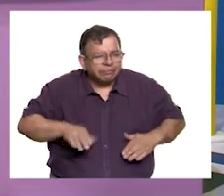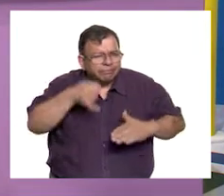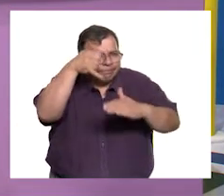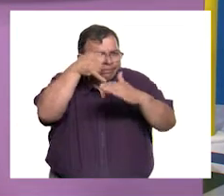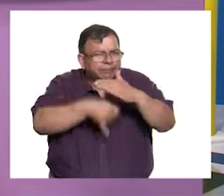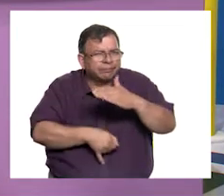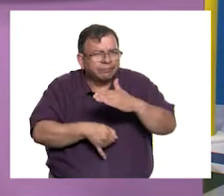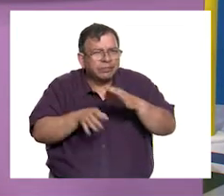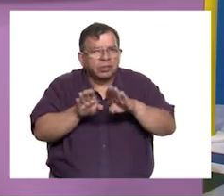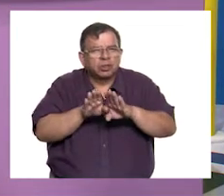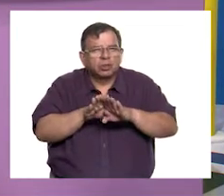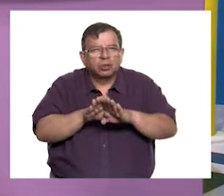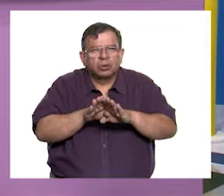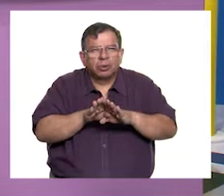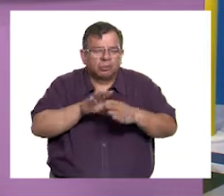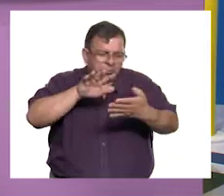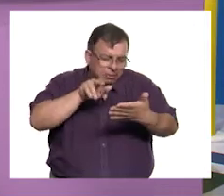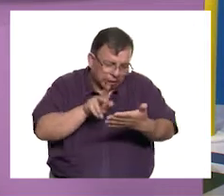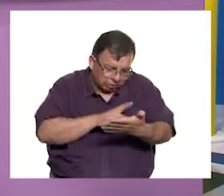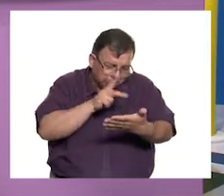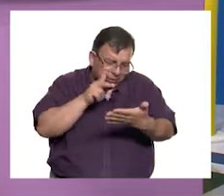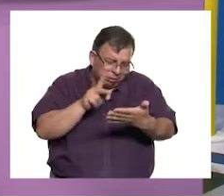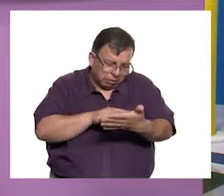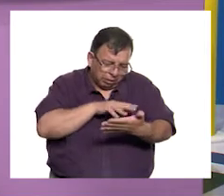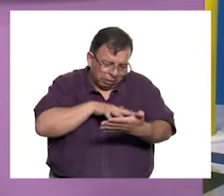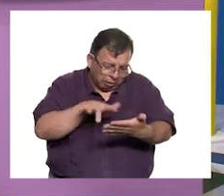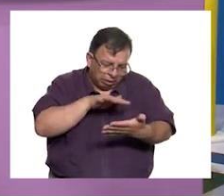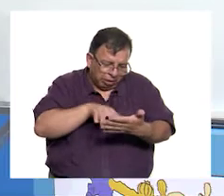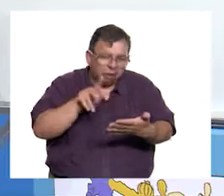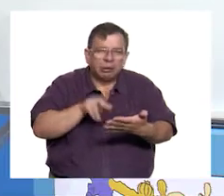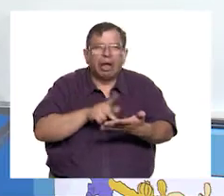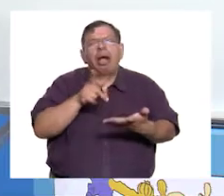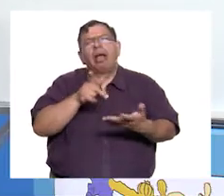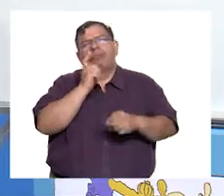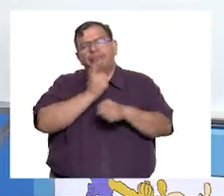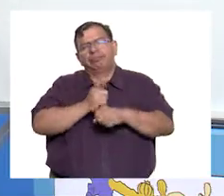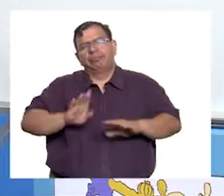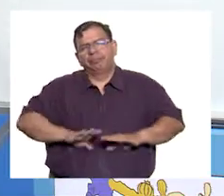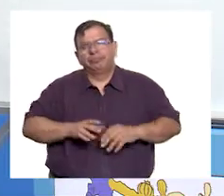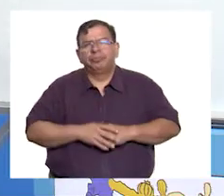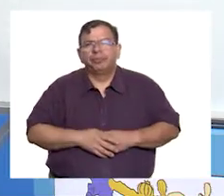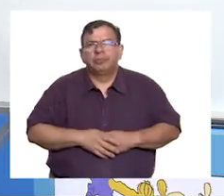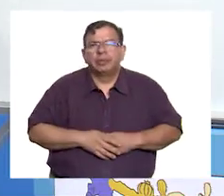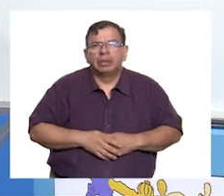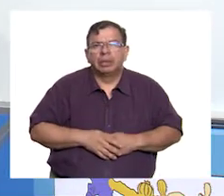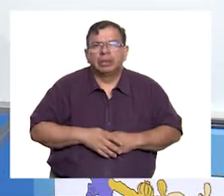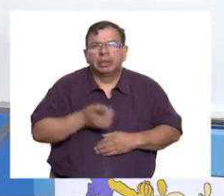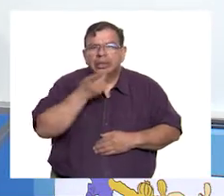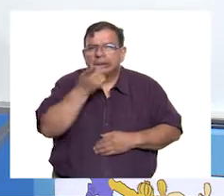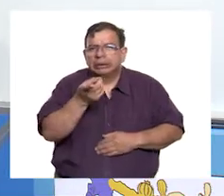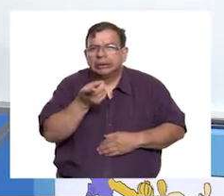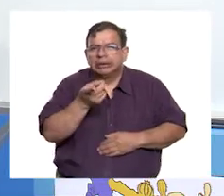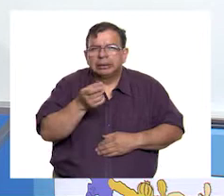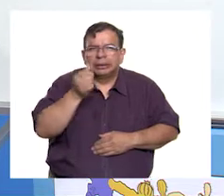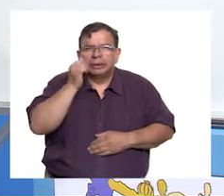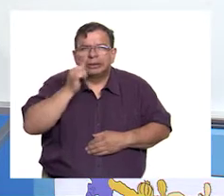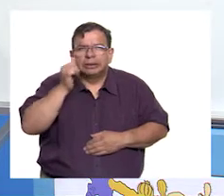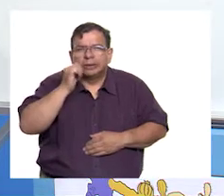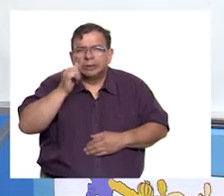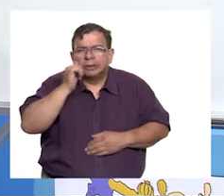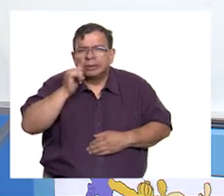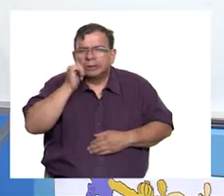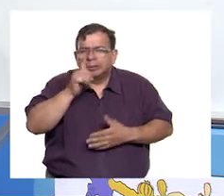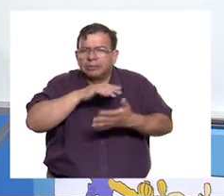de la relectura de algunos pasajes. Muy bien. Aunque debo destacar que siempre que analizamos un